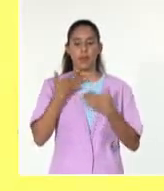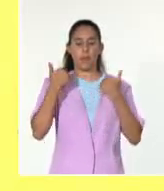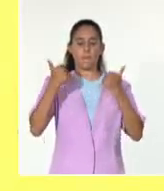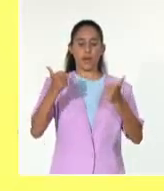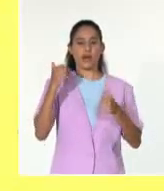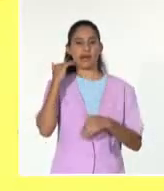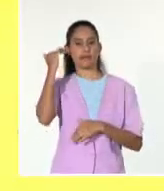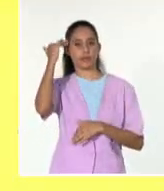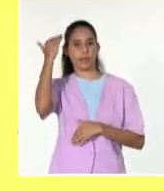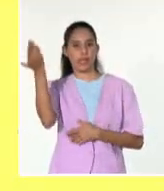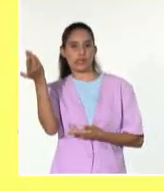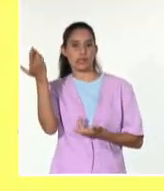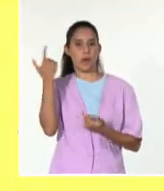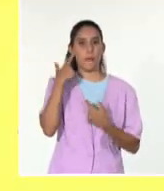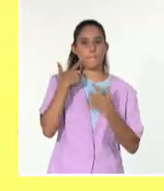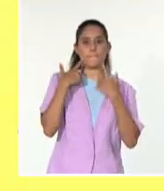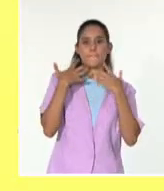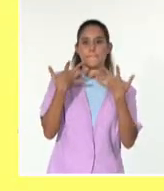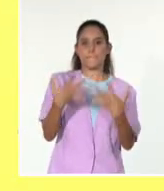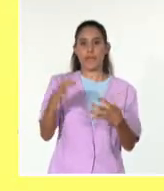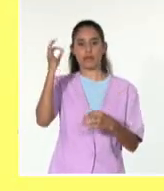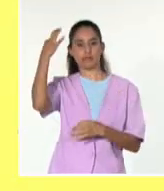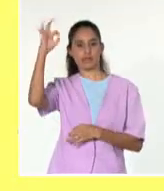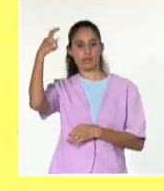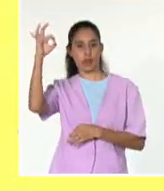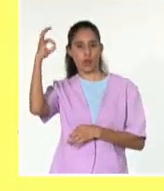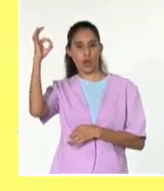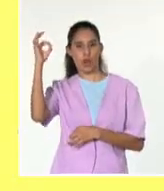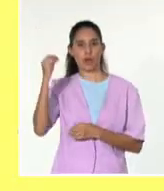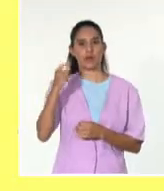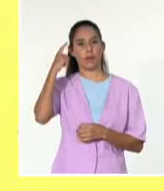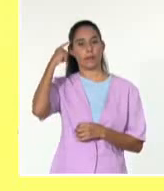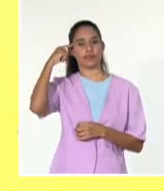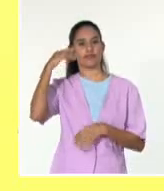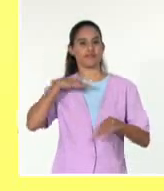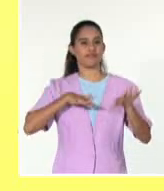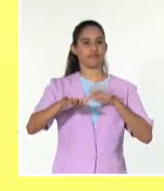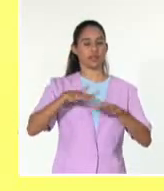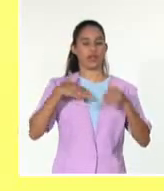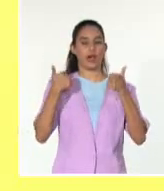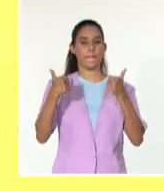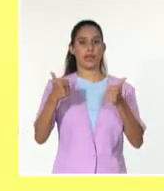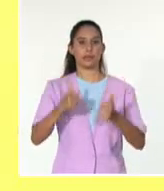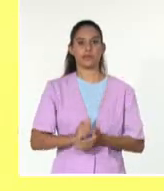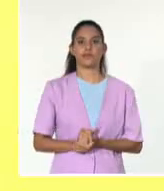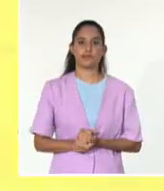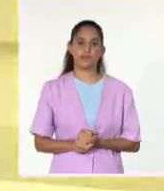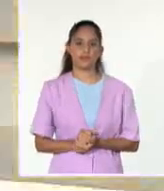motivación psicológicamente y mentalmente para la competencia de los Juegos Panamericanos.